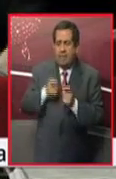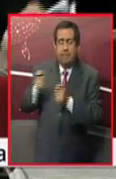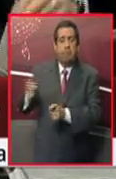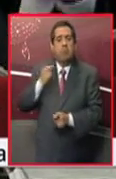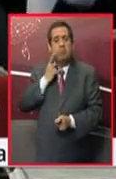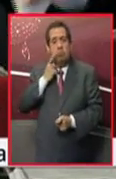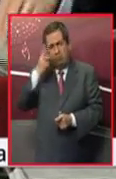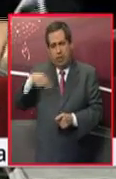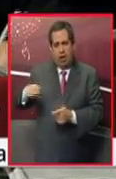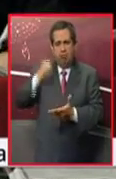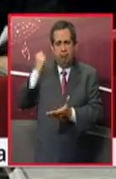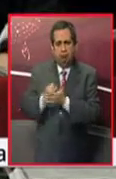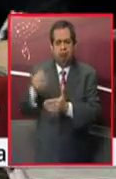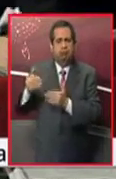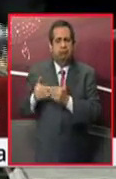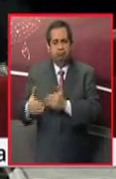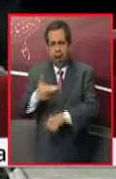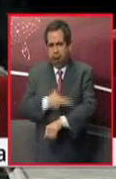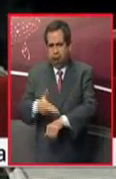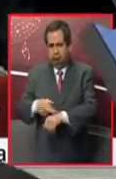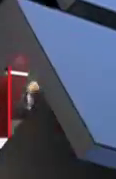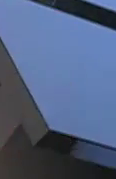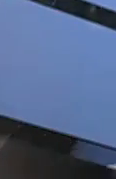los efectos del artículo 72 constitucional.